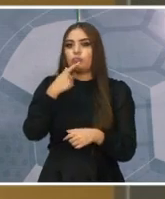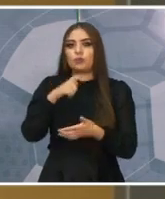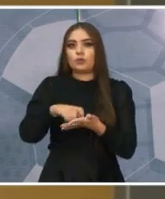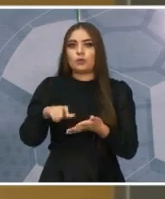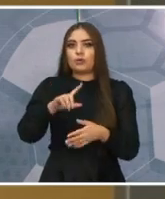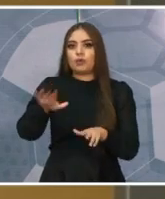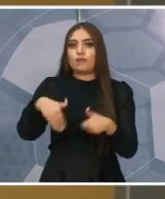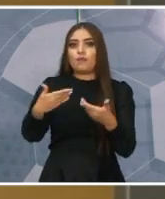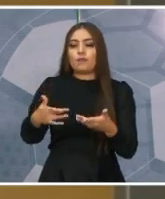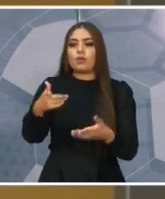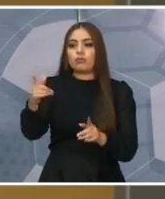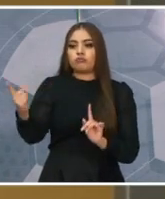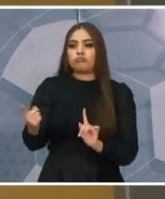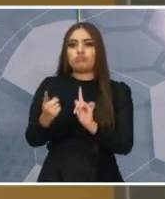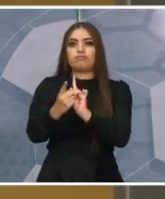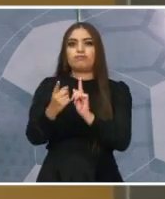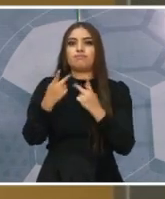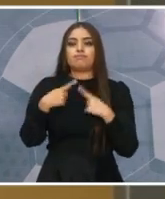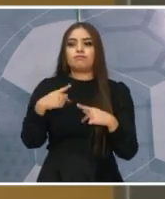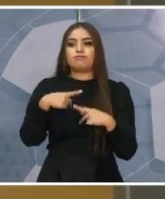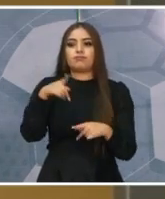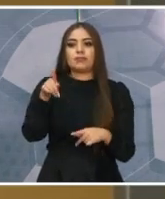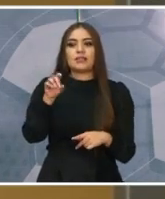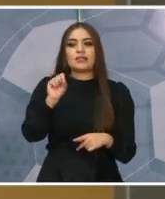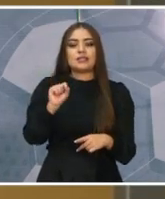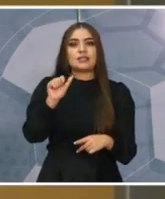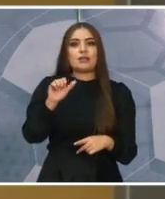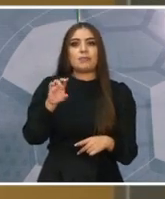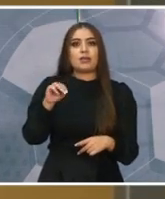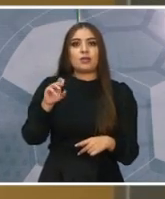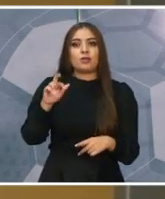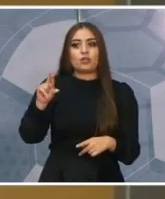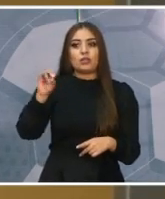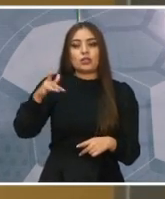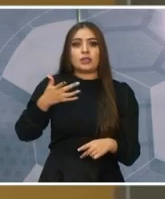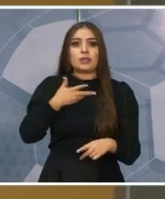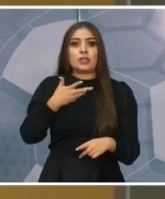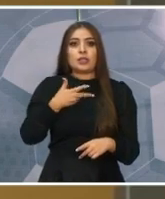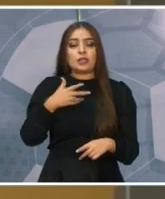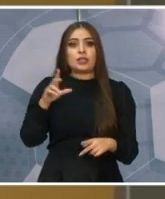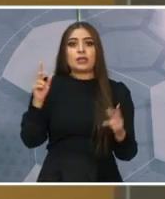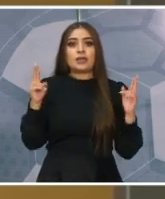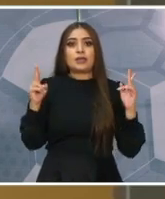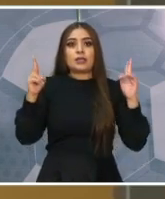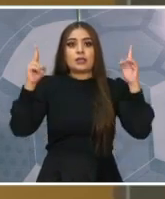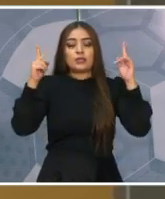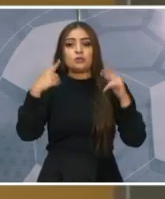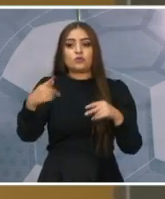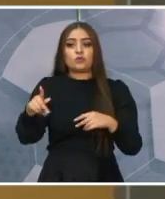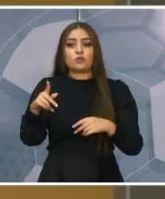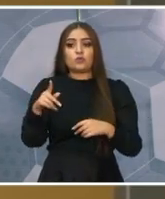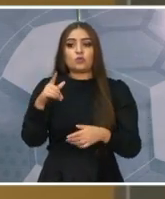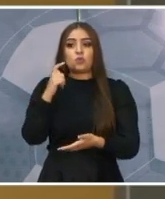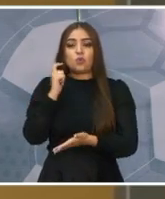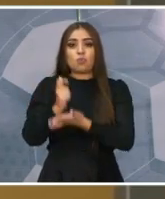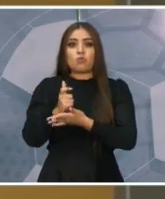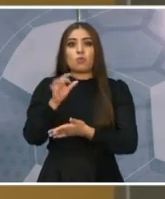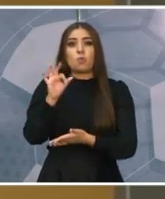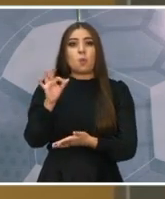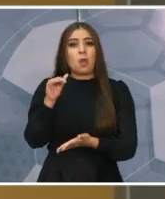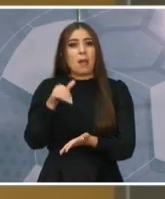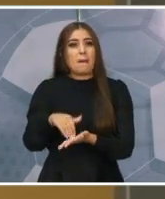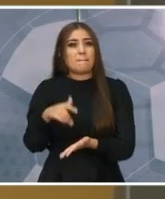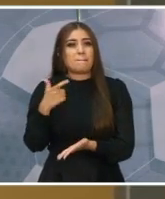Ella es Sandra Zamarrón, una mujer que padece cáncer en el intestino, por lo que sus quimioterapias tienen un valor de al menos 40 mil pesos. Ahora